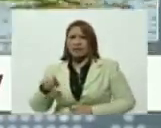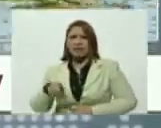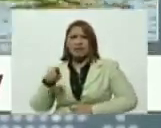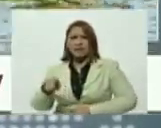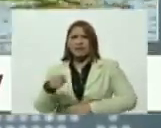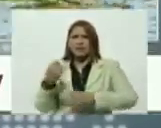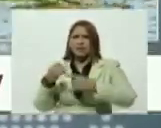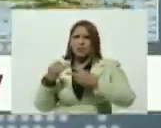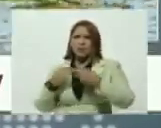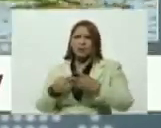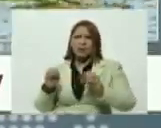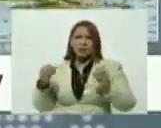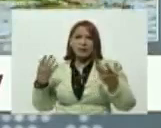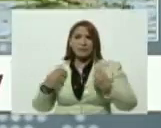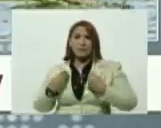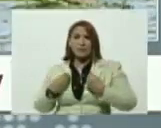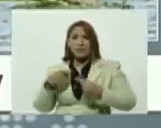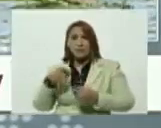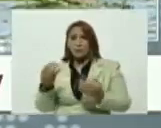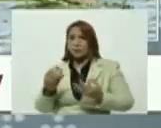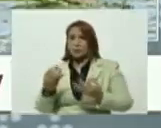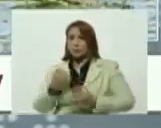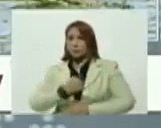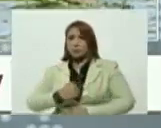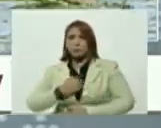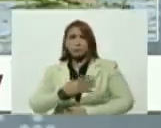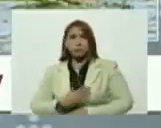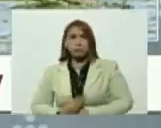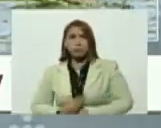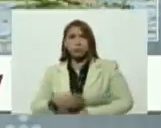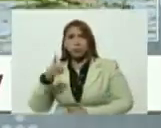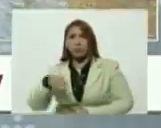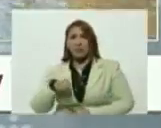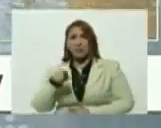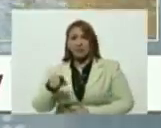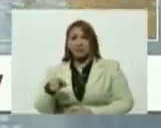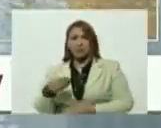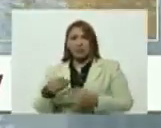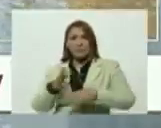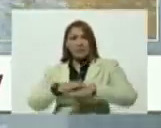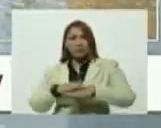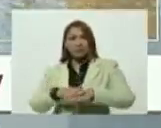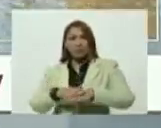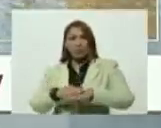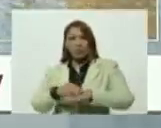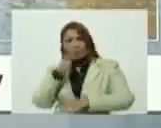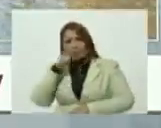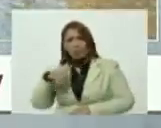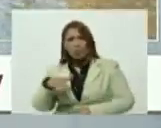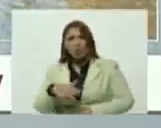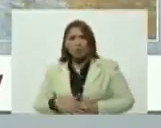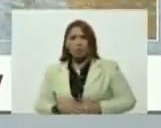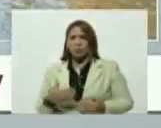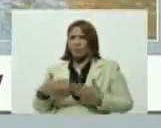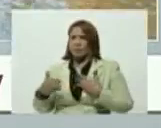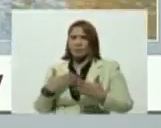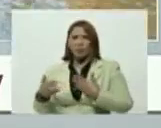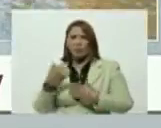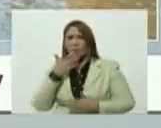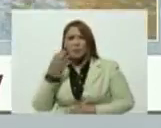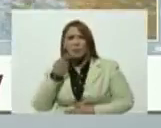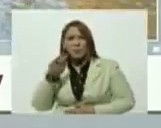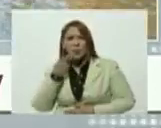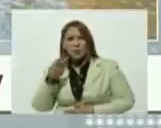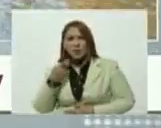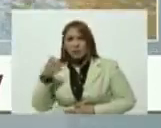vidas, es lo que usted dice, realmente indignante, y la indignación fue lo que reinó en el pueblo, más allá de las posiciones políticas, porque cuando